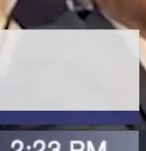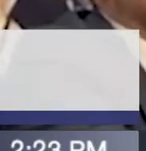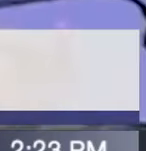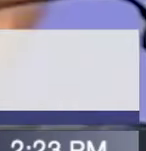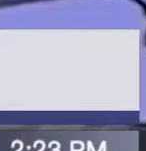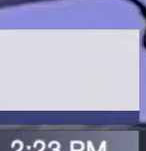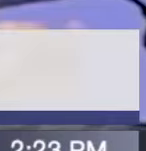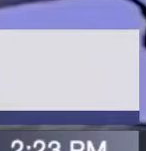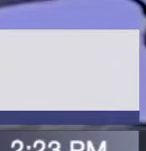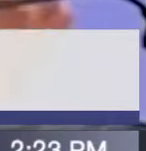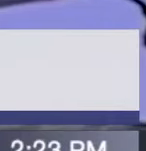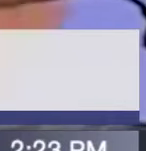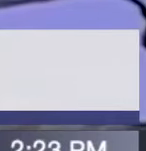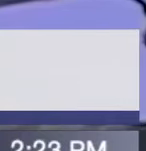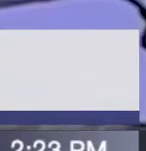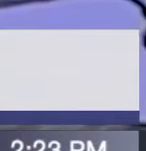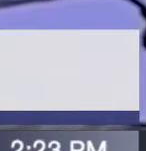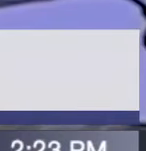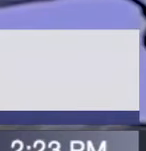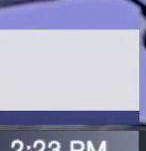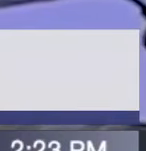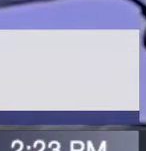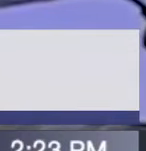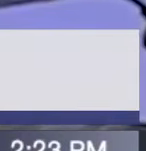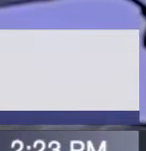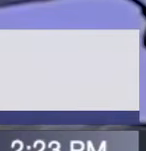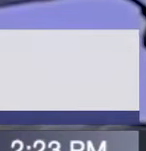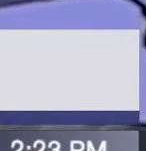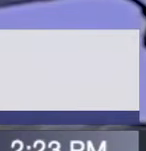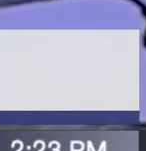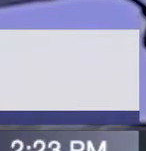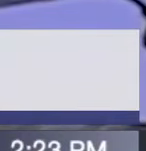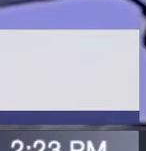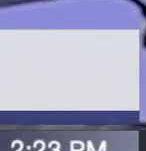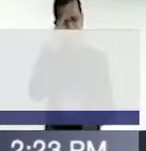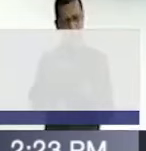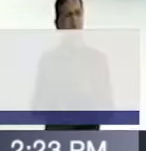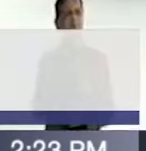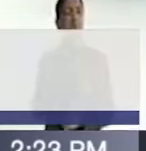lleve al tercer punto, que es relanzar al PAN. El PAN se tiene que reinventar, tenemos que